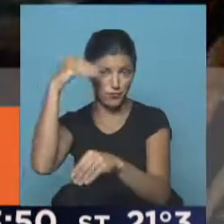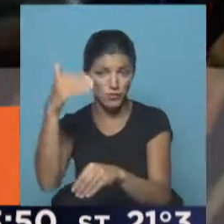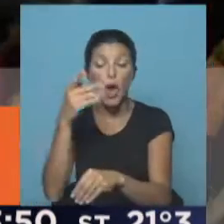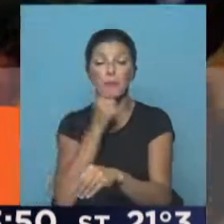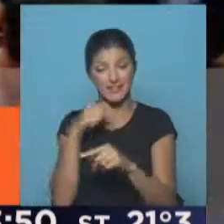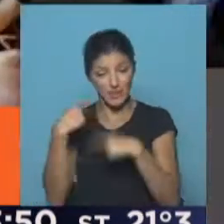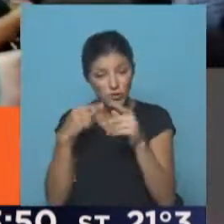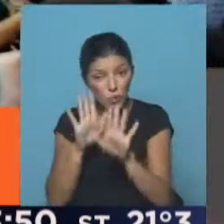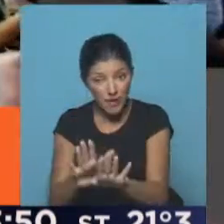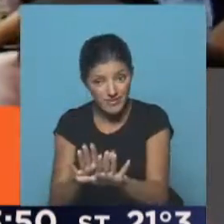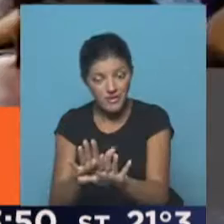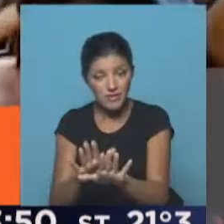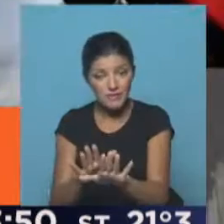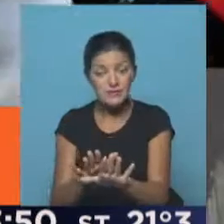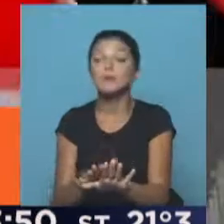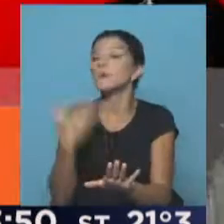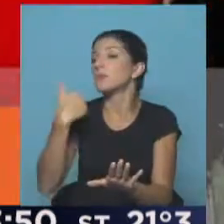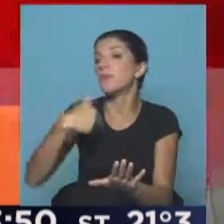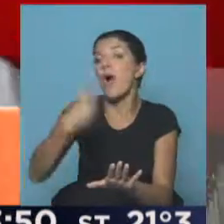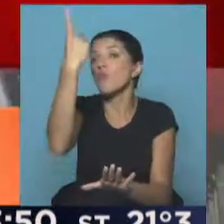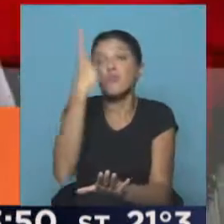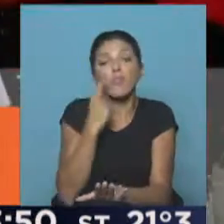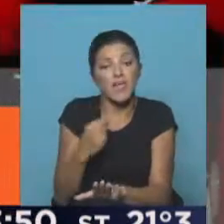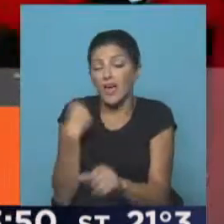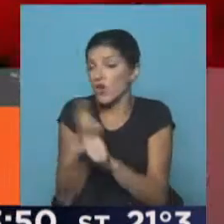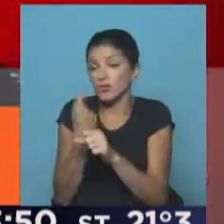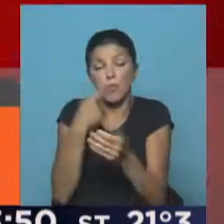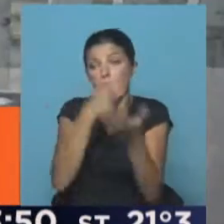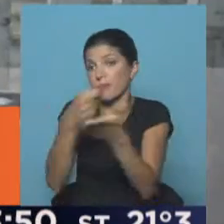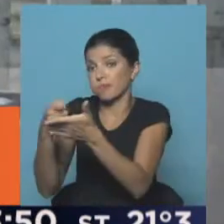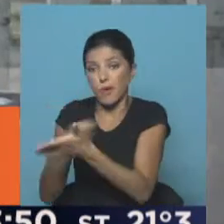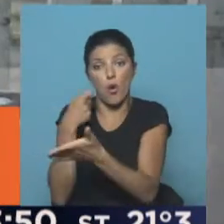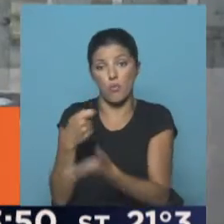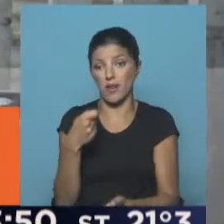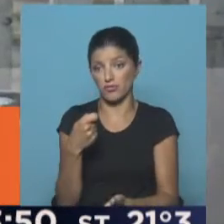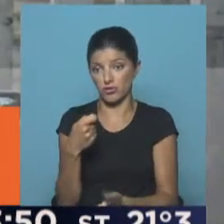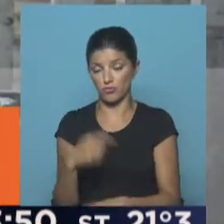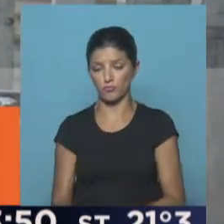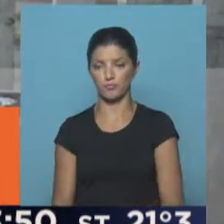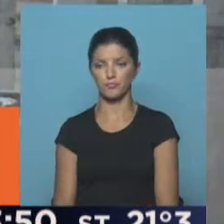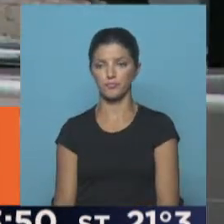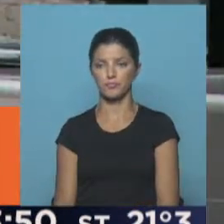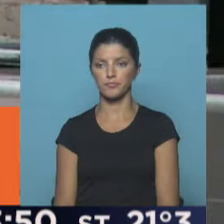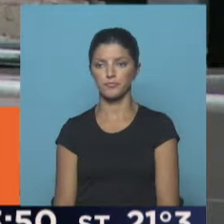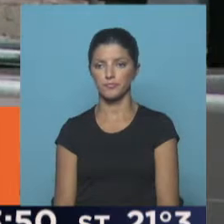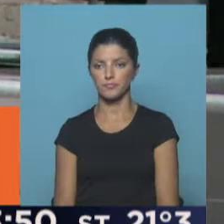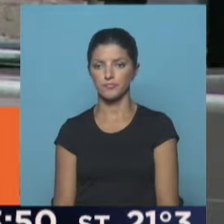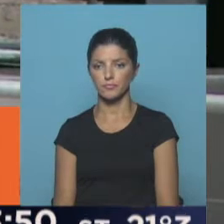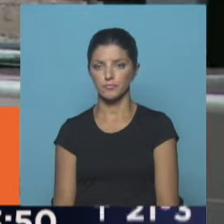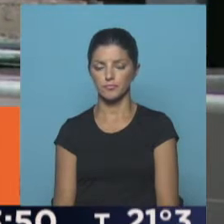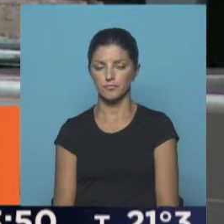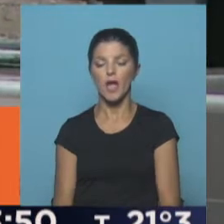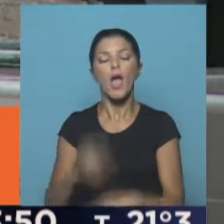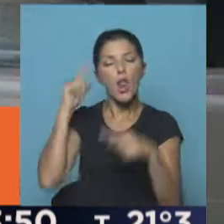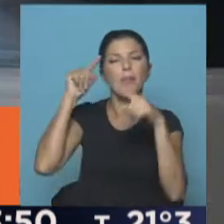ese camino, aseguró, llegará el día en que no se podrán pagar las jubilaciones. La intención del